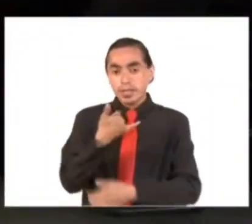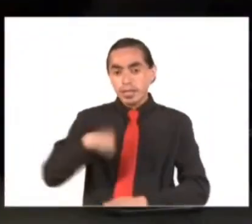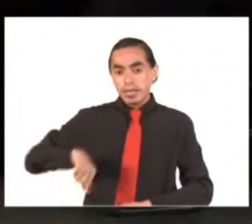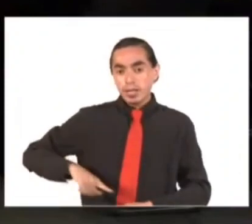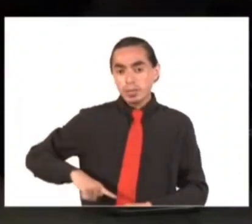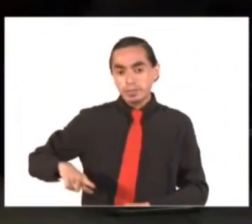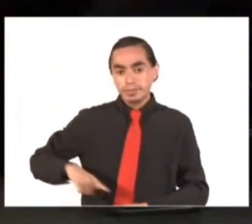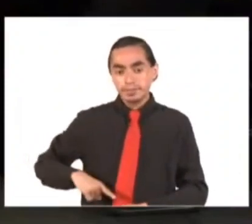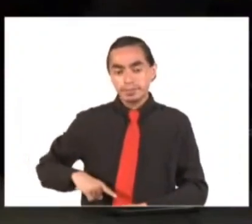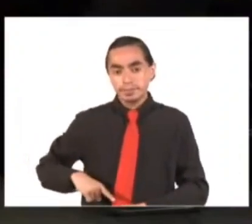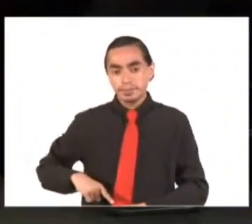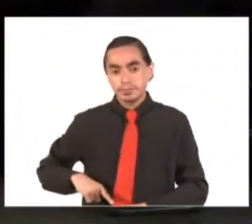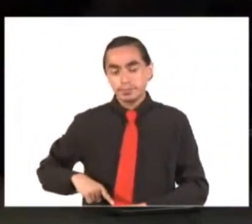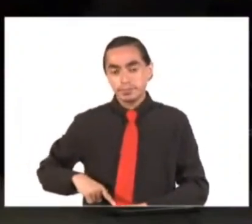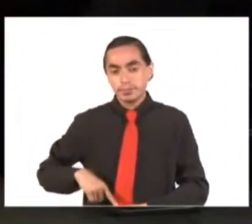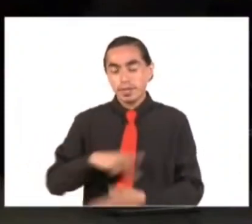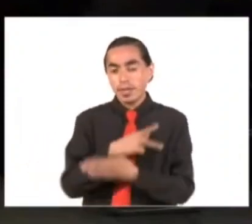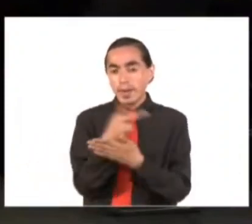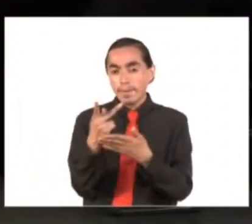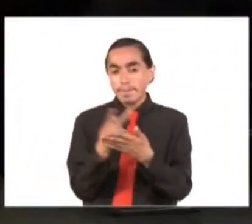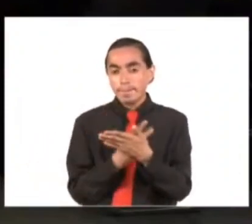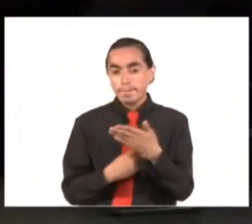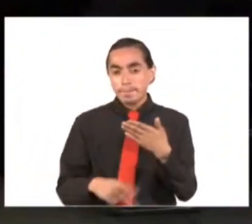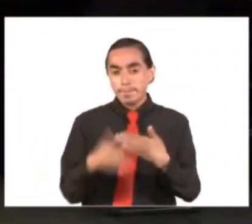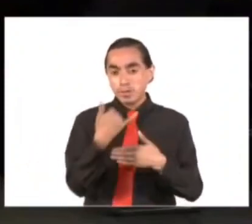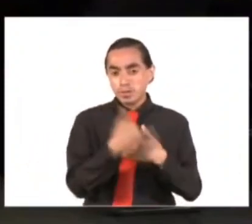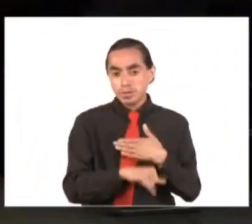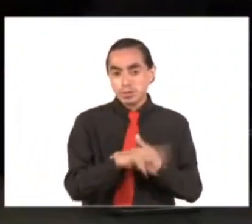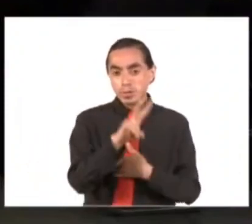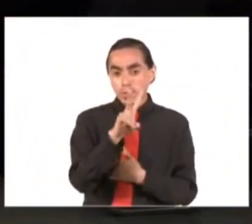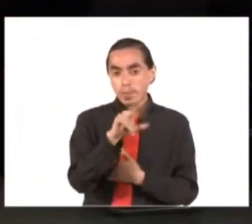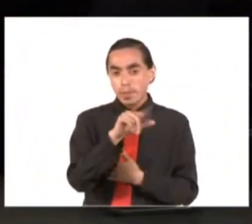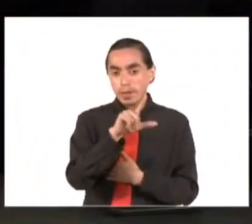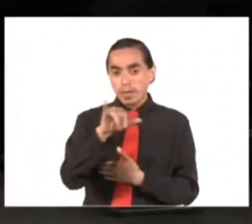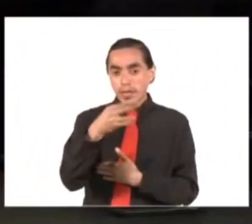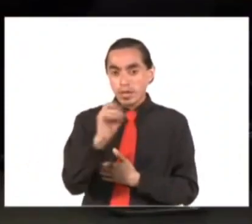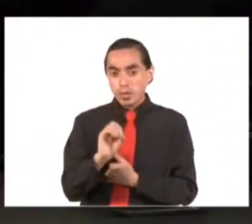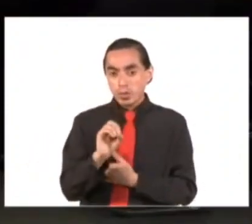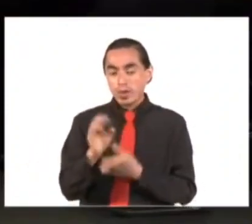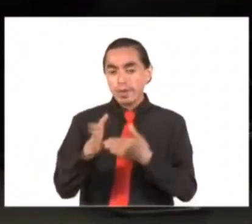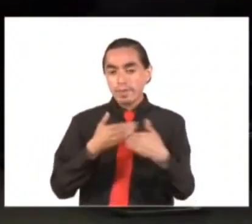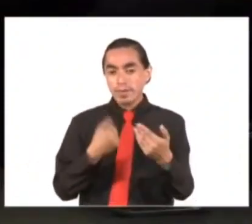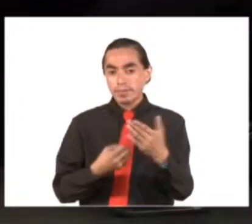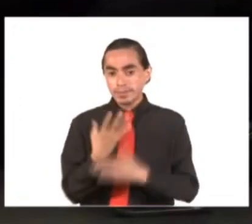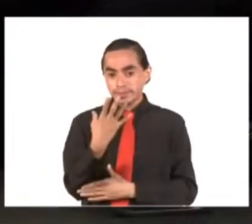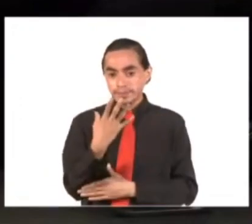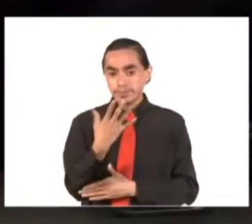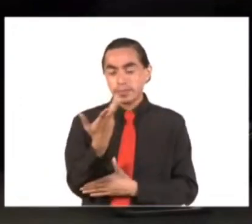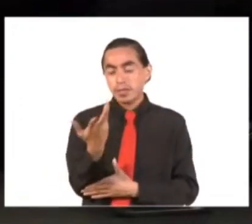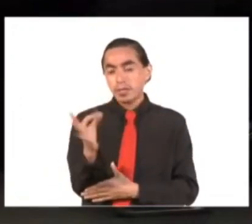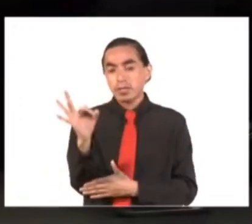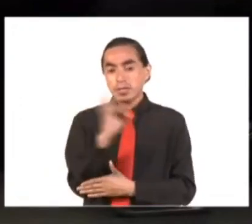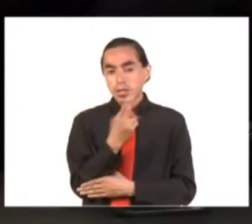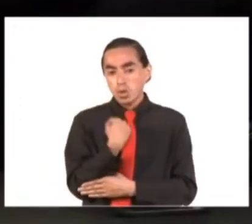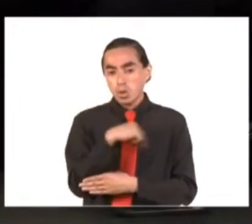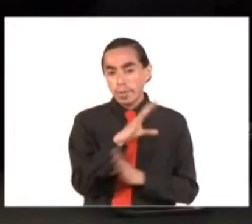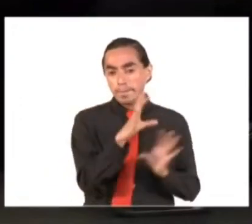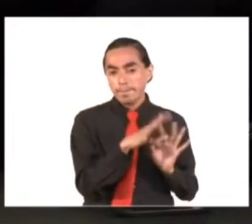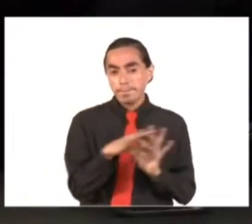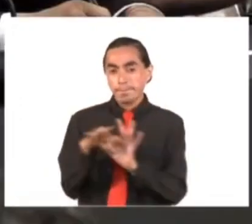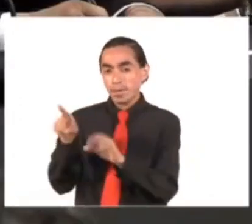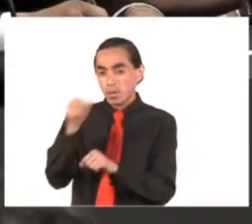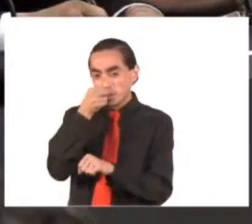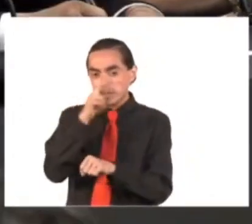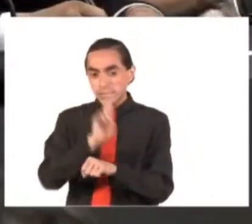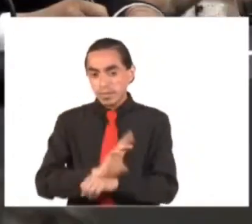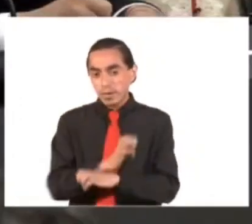gobierno, es el proyecto Vallejo Innovación, que pudiéramos hacer conjuntamente con la